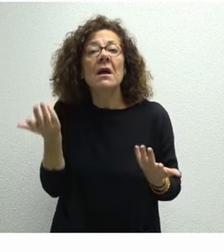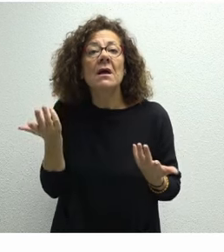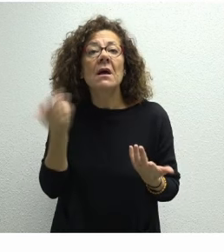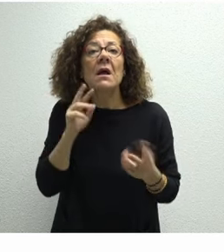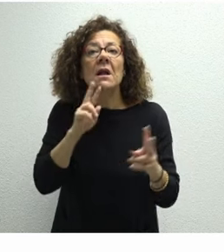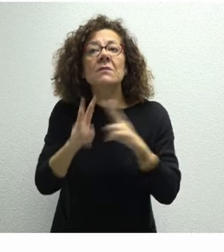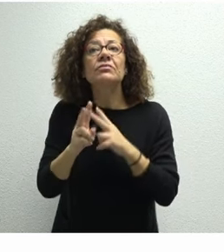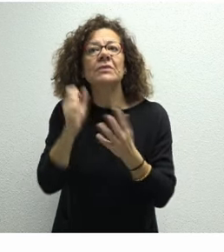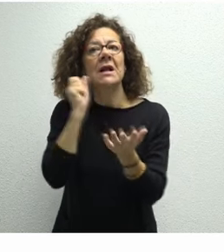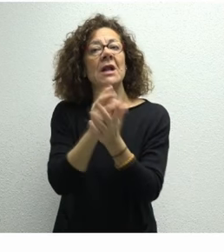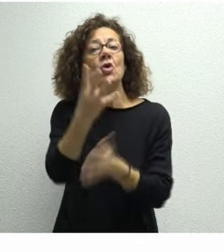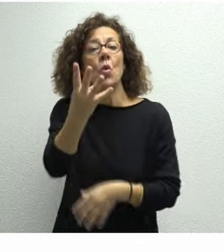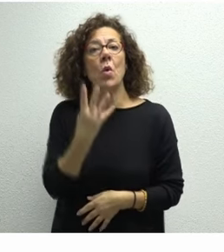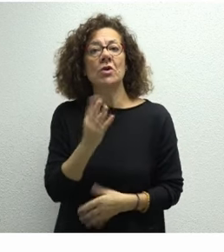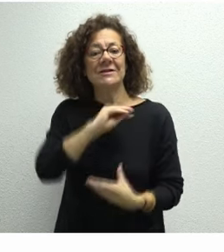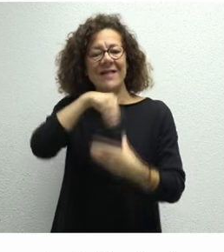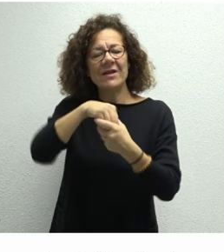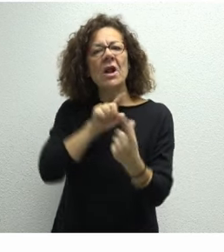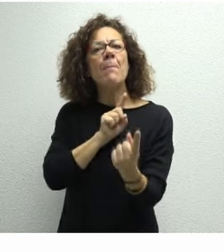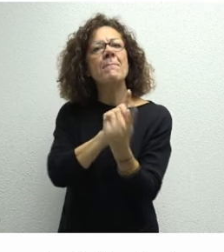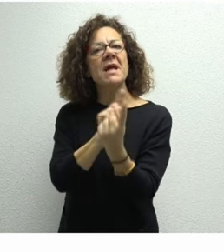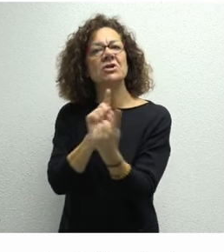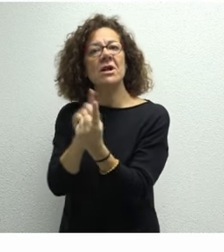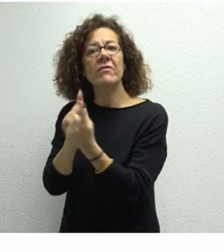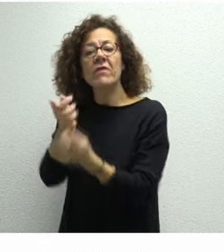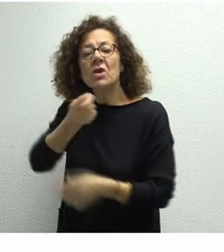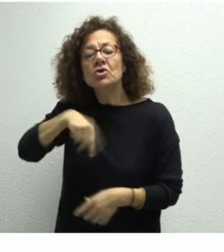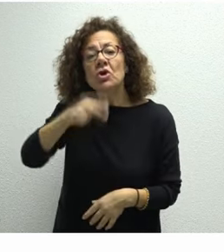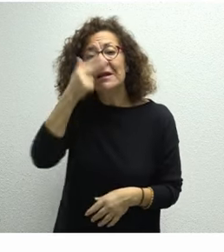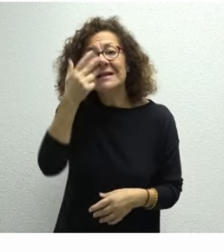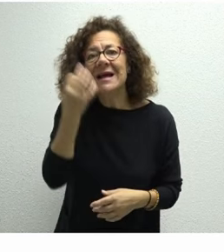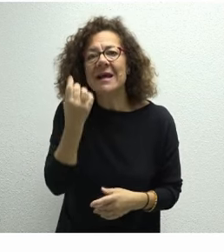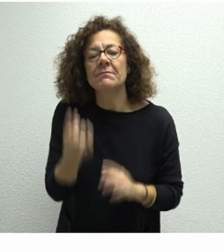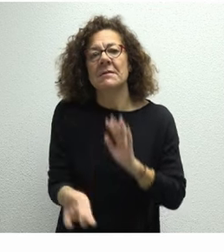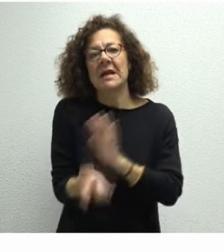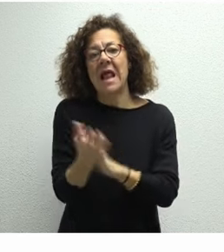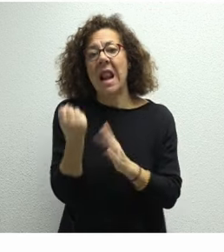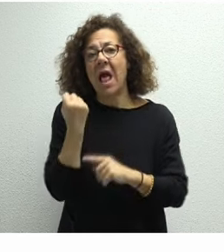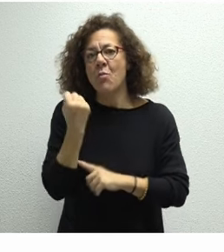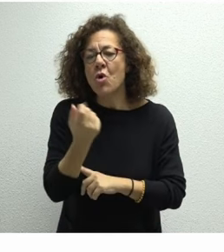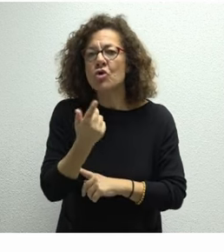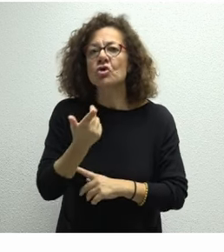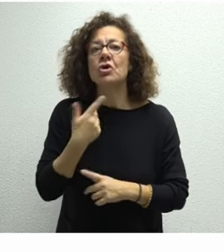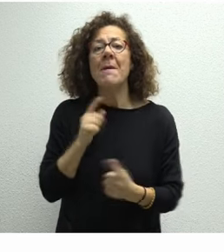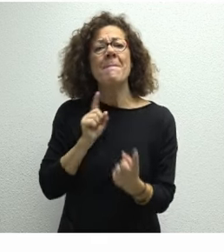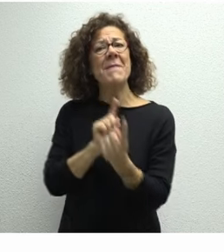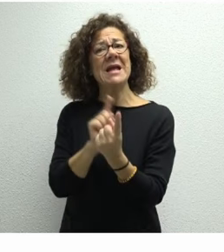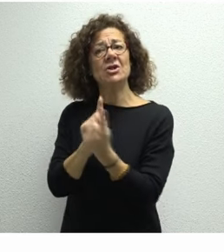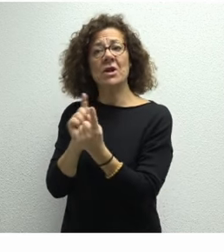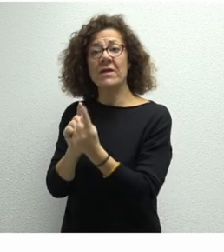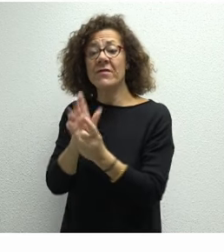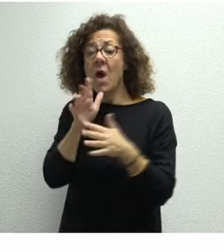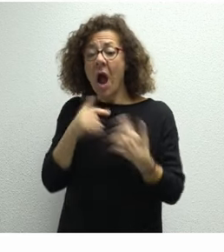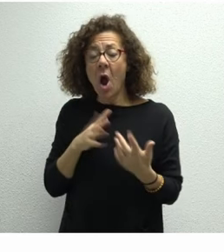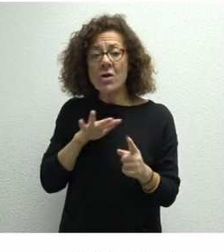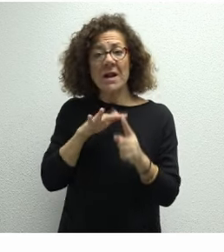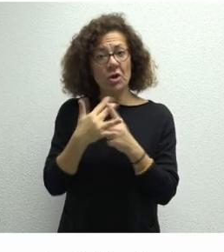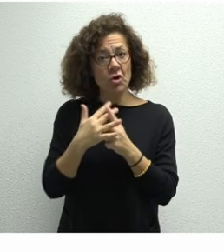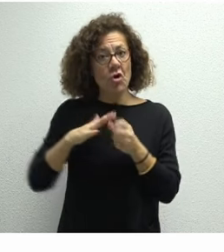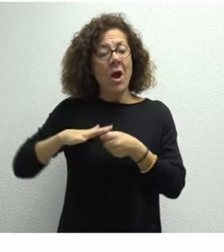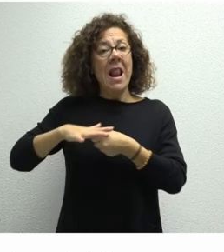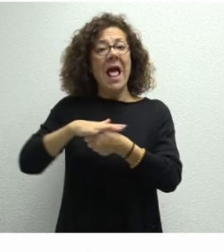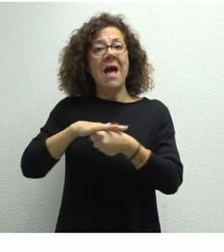el reto cuatro está en la personalización qué nos interesa generar apoyos personalizados ahora en el entorno en el ámbito